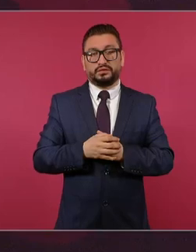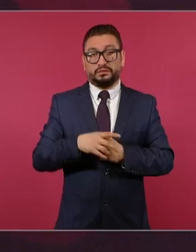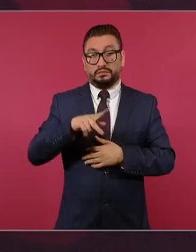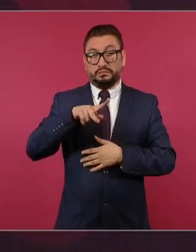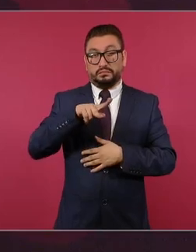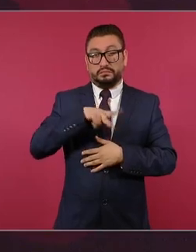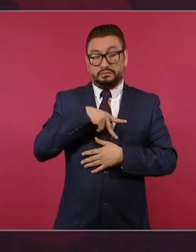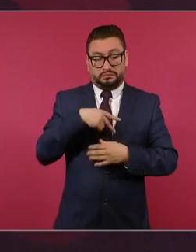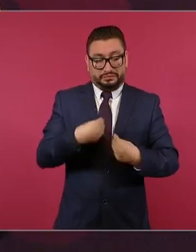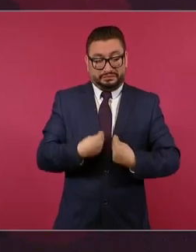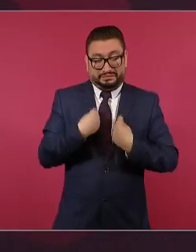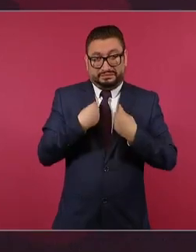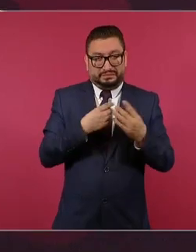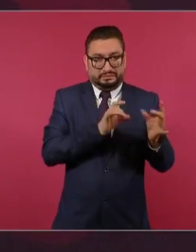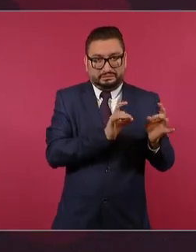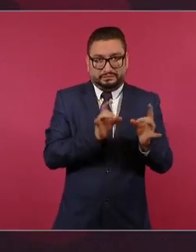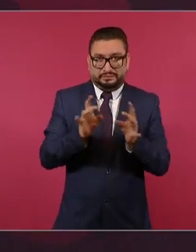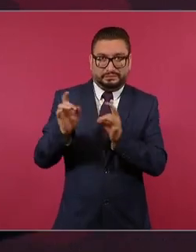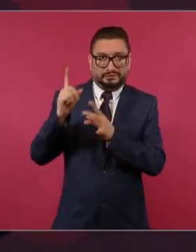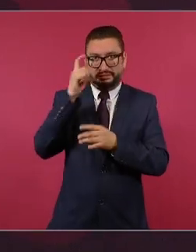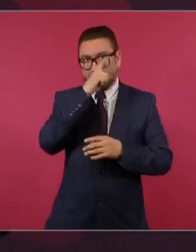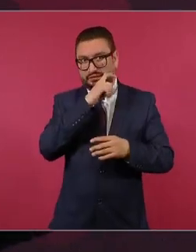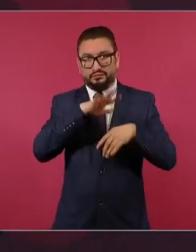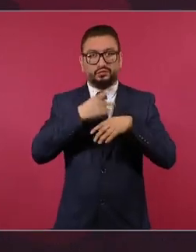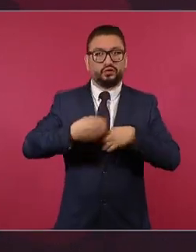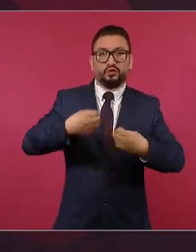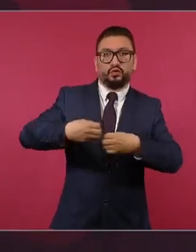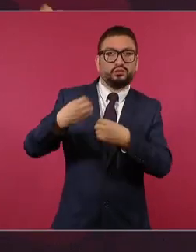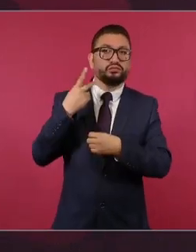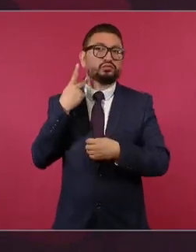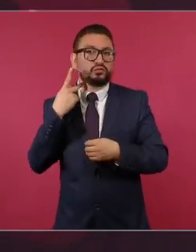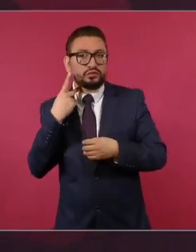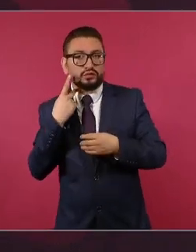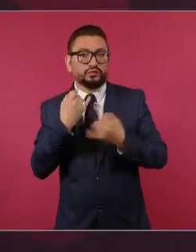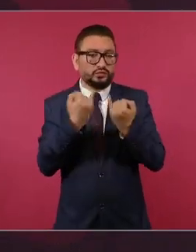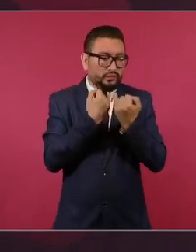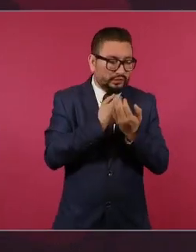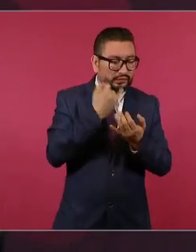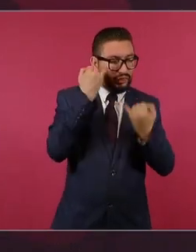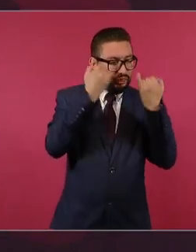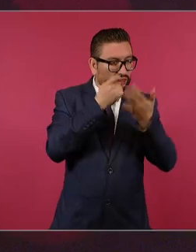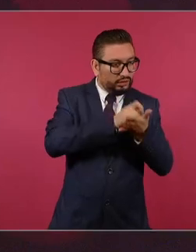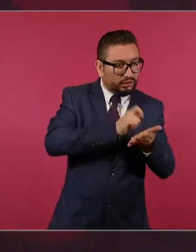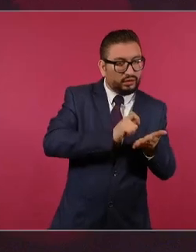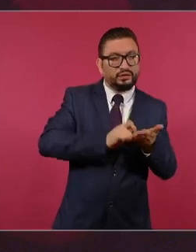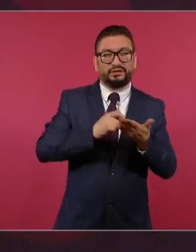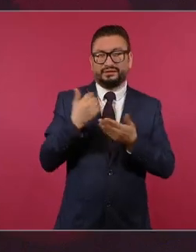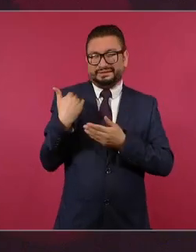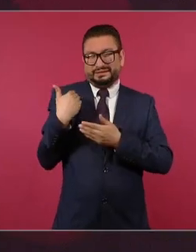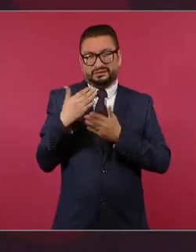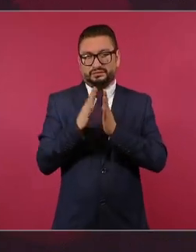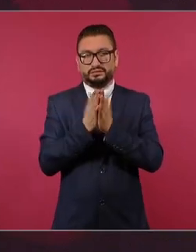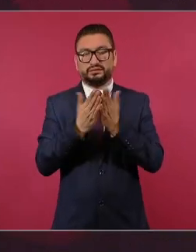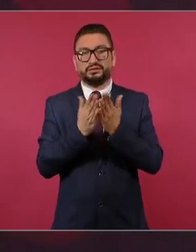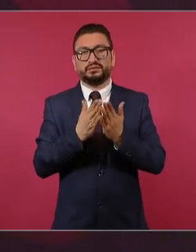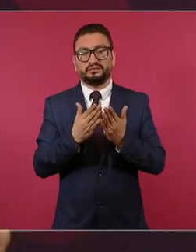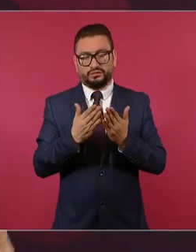difíciles porque estoy en actividad política y al mismo tiempo estoy escribiendo. Este último libro